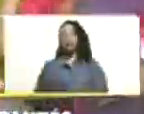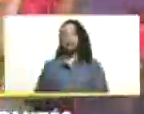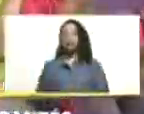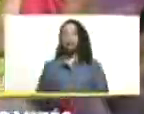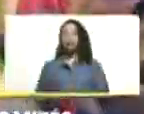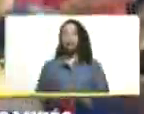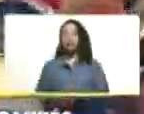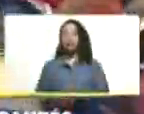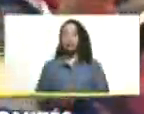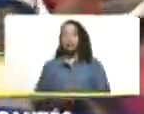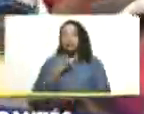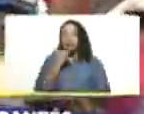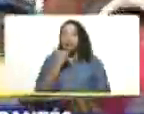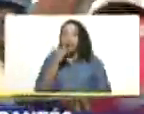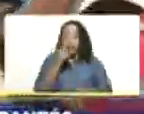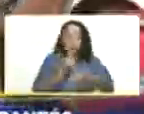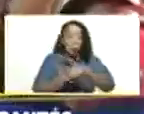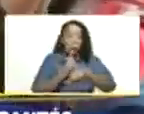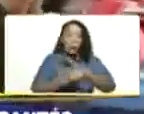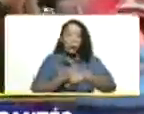Cuando va llegando la hora.